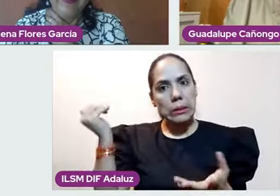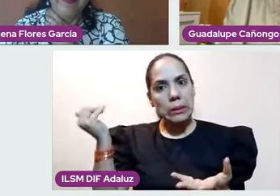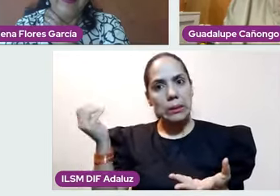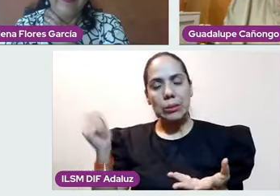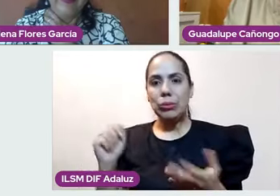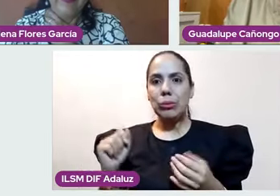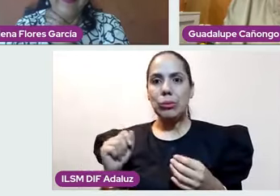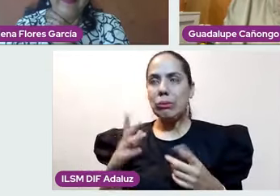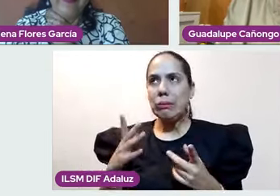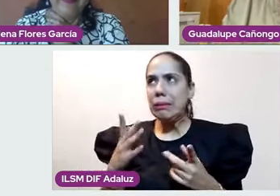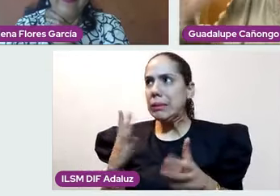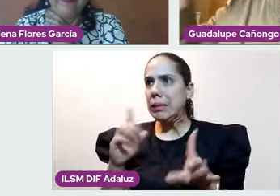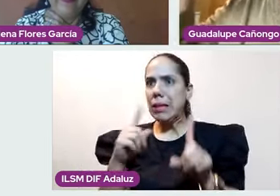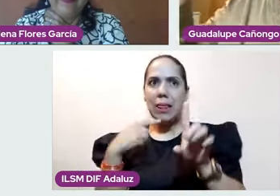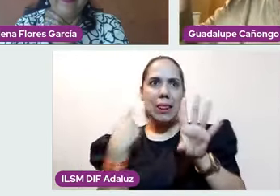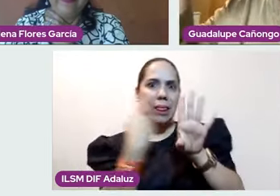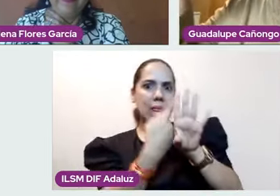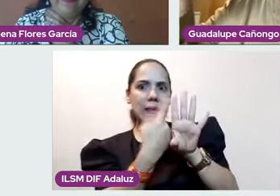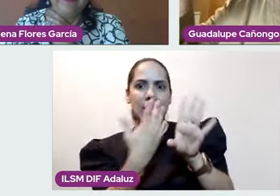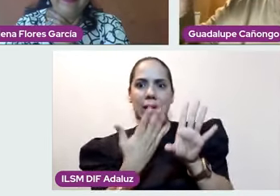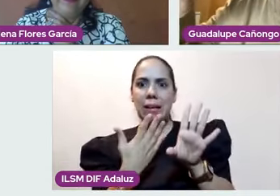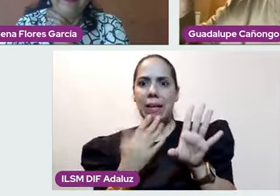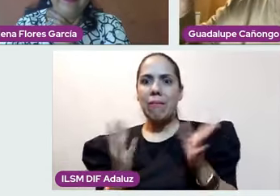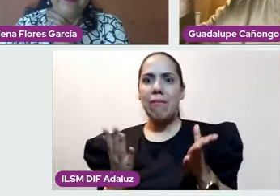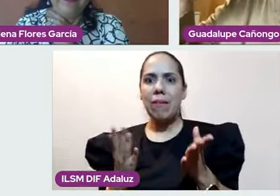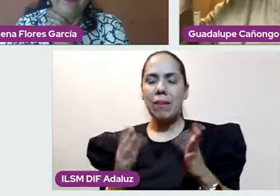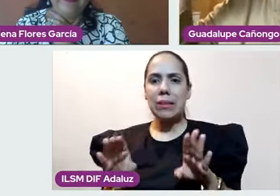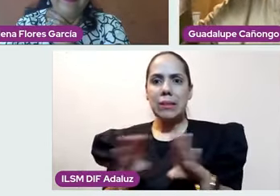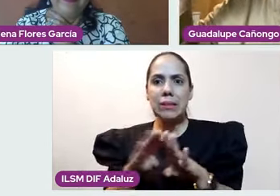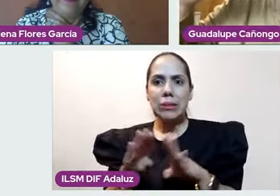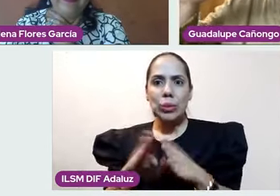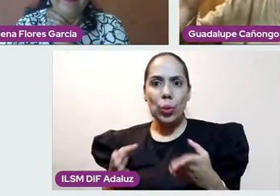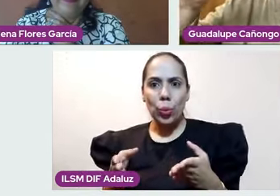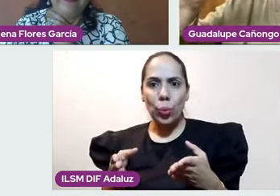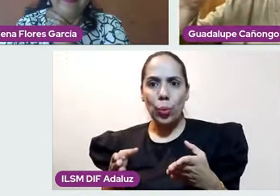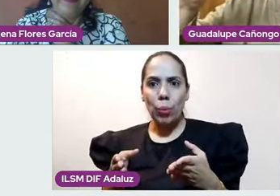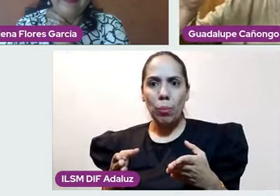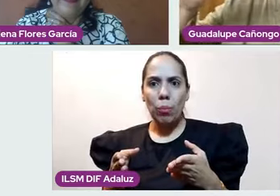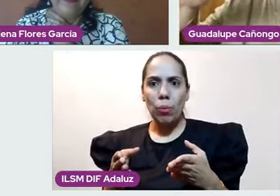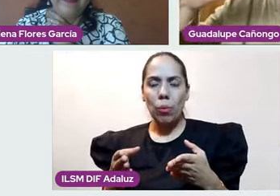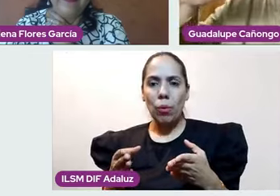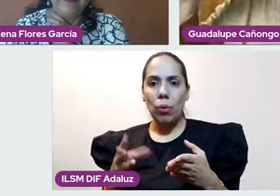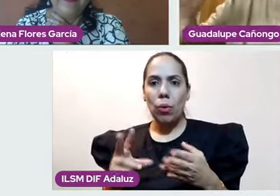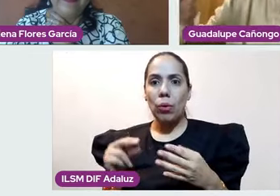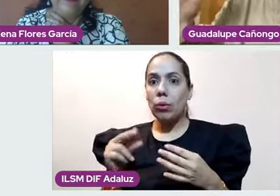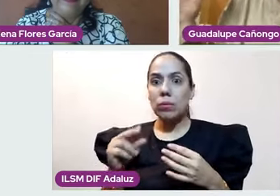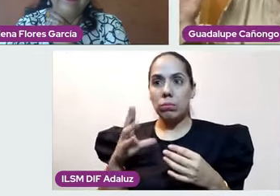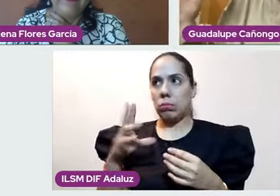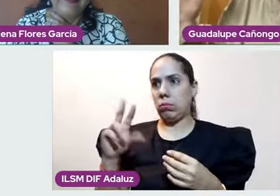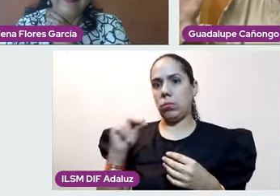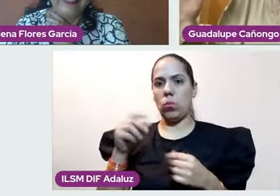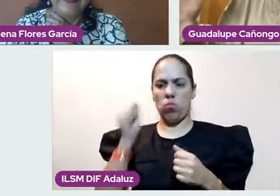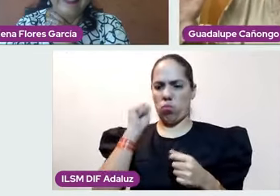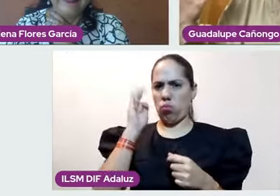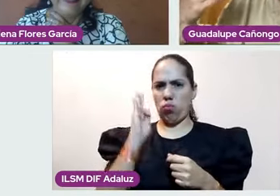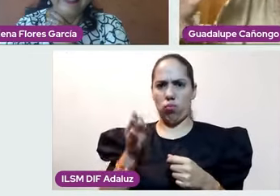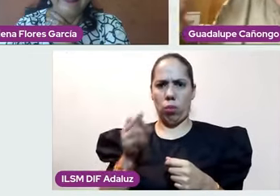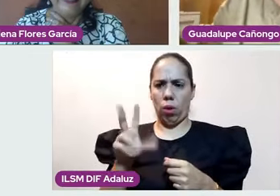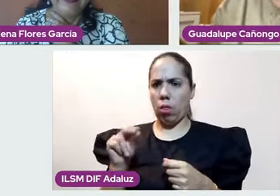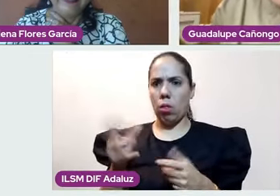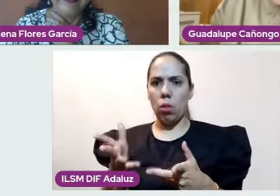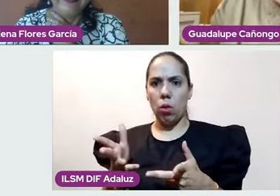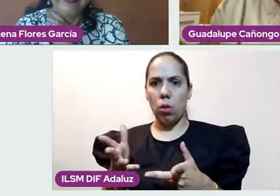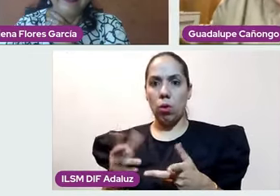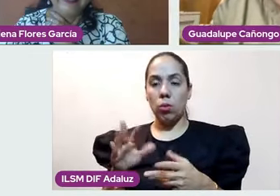enfrentan a esta parte de estas ideas de no, pero ni siquiera es aprende, es no vas a aprender, es ¿para